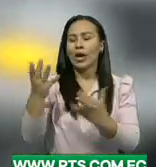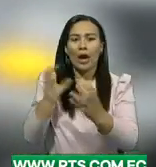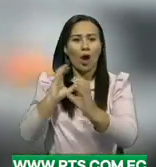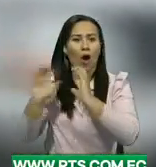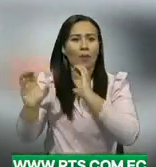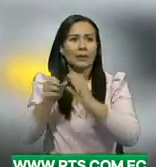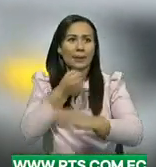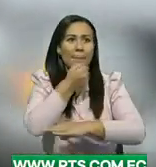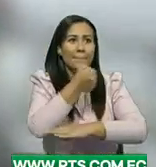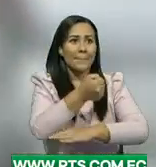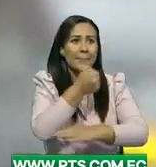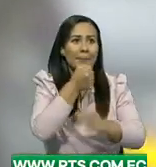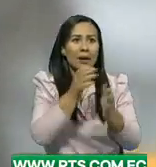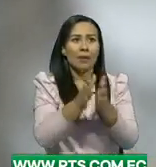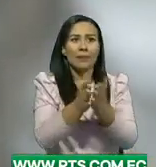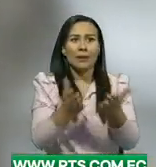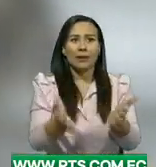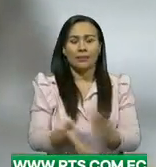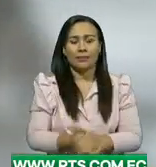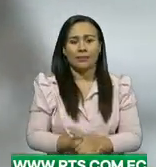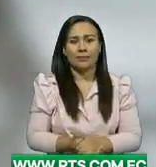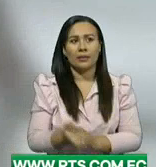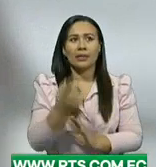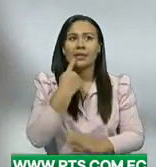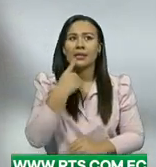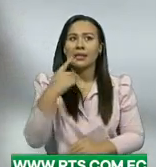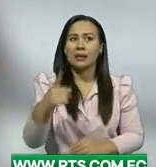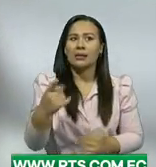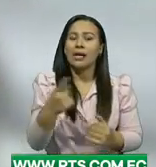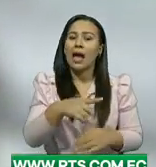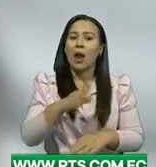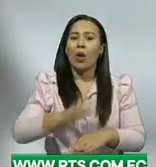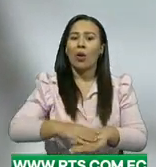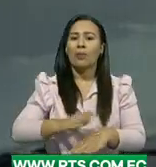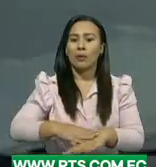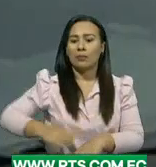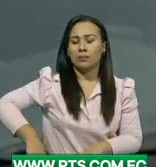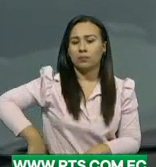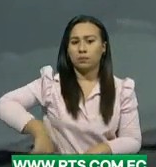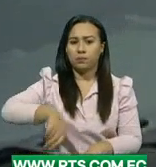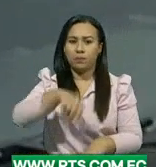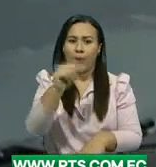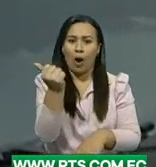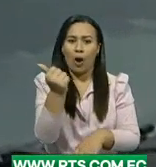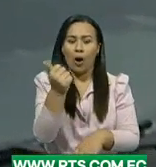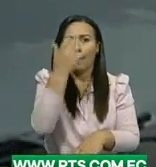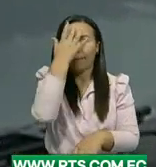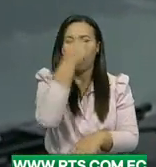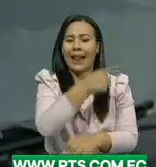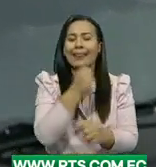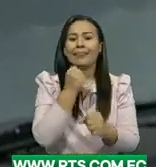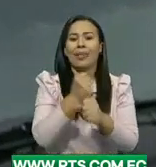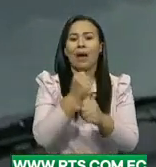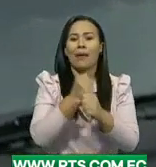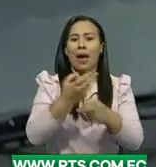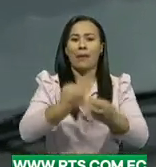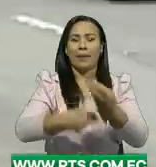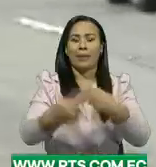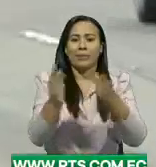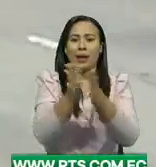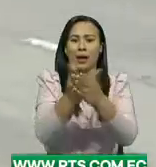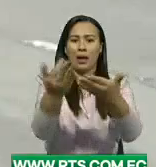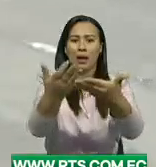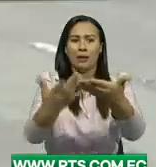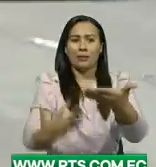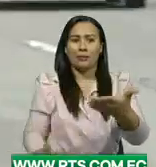para la prensa, solo manifestaron que el joven portaba este tipo de estiletes porque trabaja en un local de útiles escolares